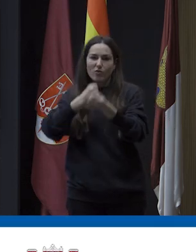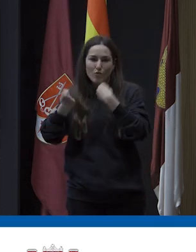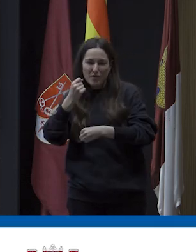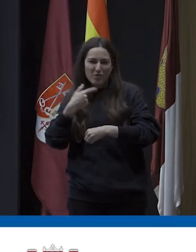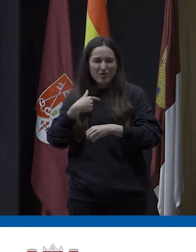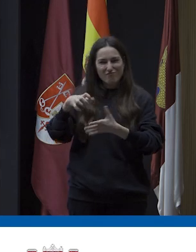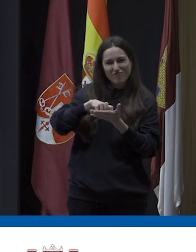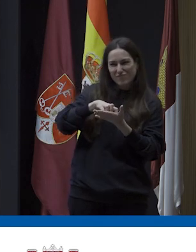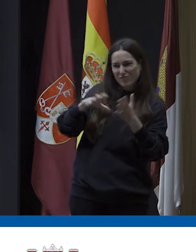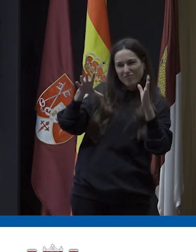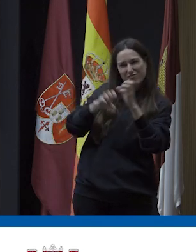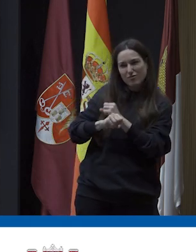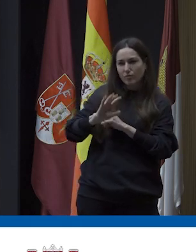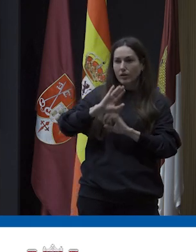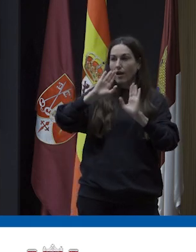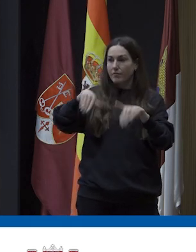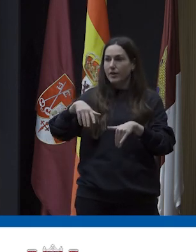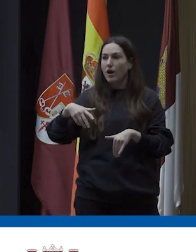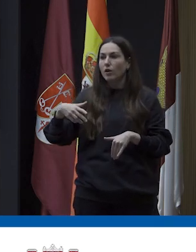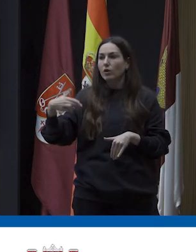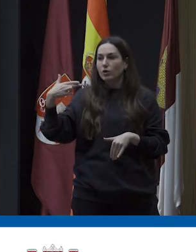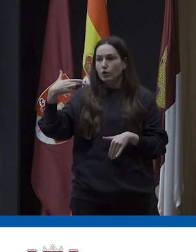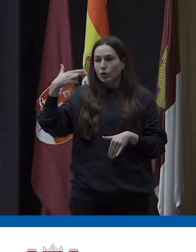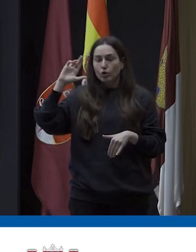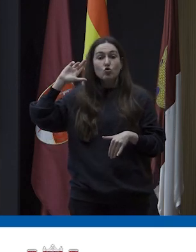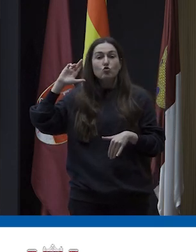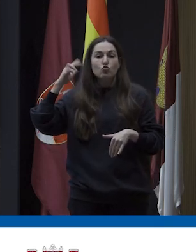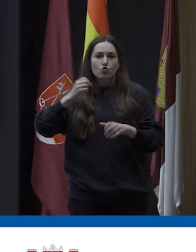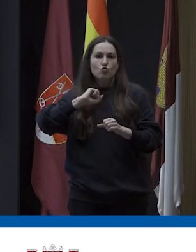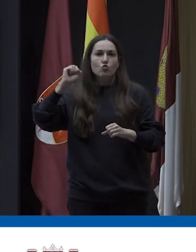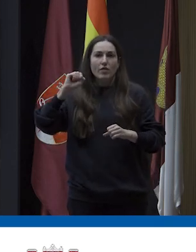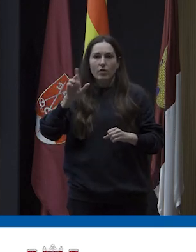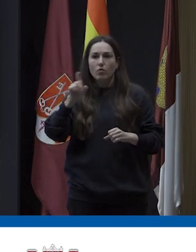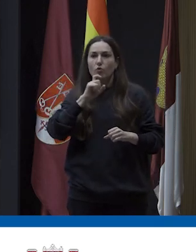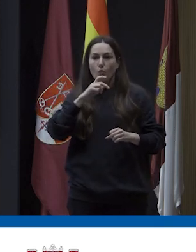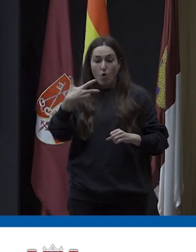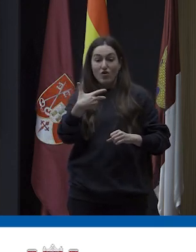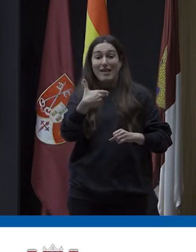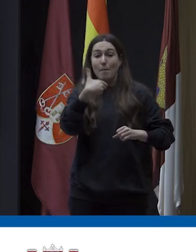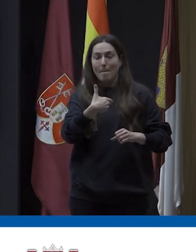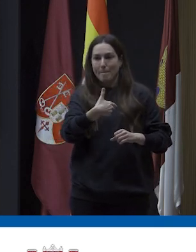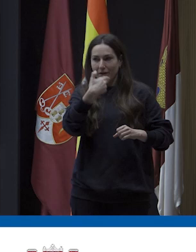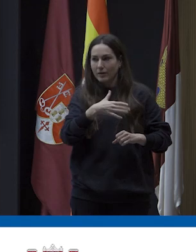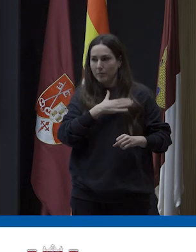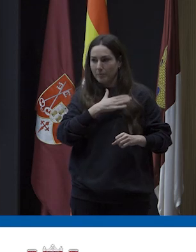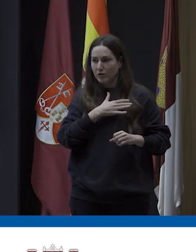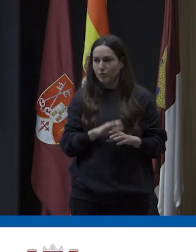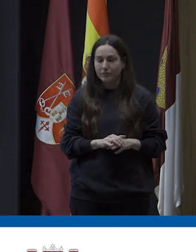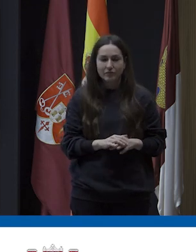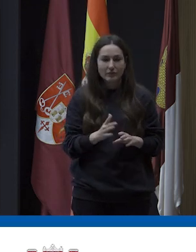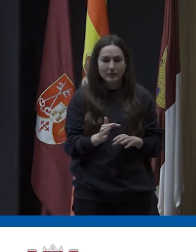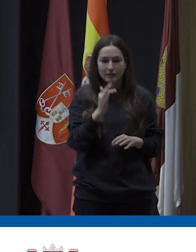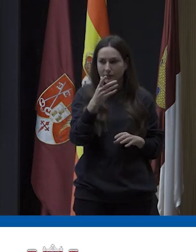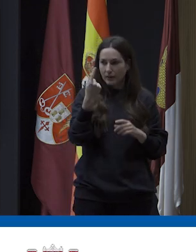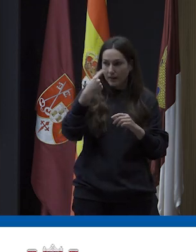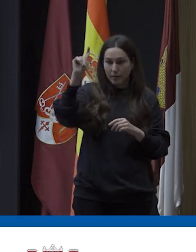claro, y se acabó suicidando de un tiro en el pecho, efectivamente. Así fue. Y quizá la pequeña mínima anécdota adicional es que la siguiente. Un